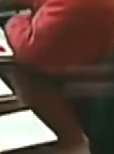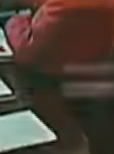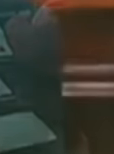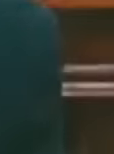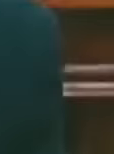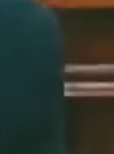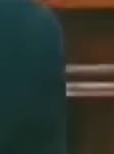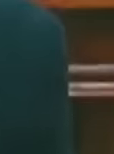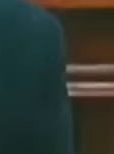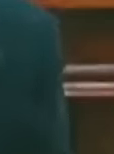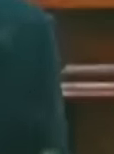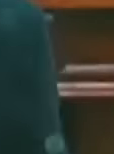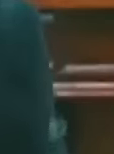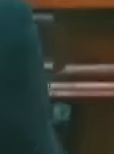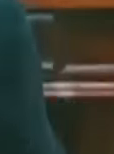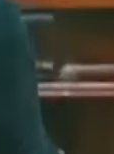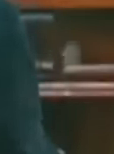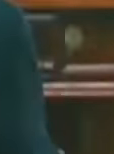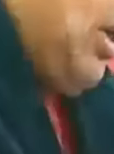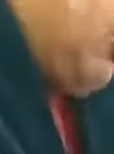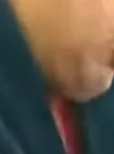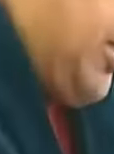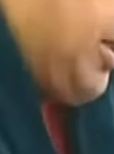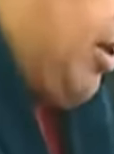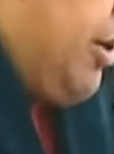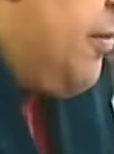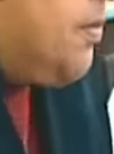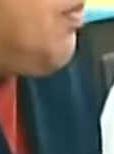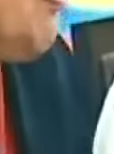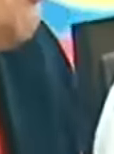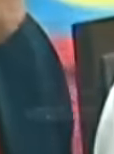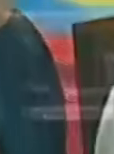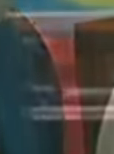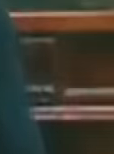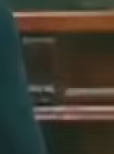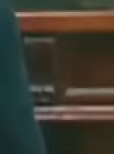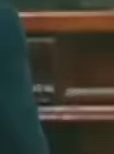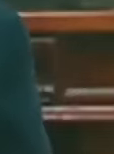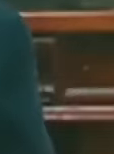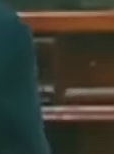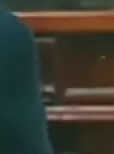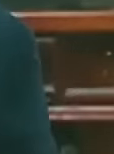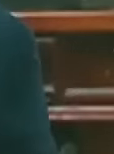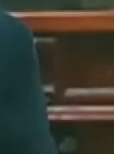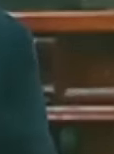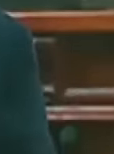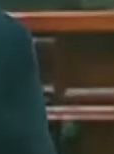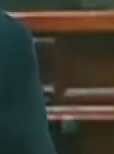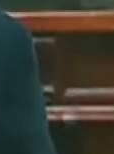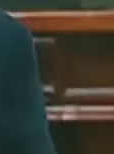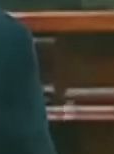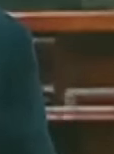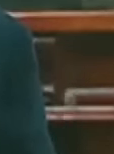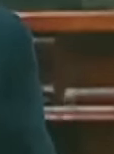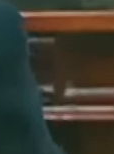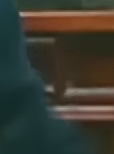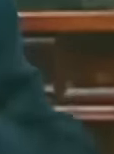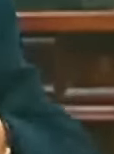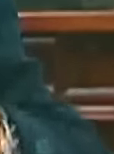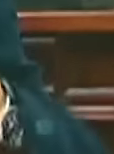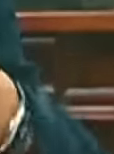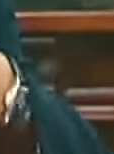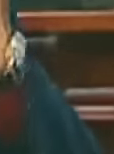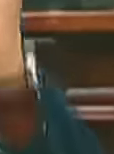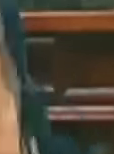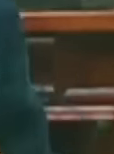nada, comuna o nada. Autocrítica, ¿ves? Pero es para rectificar, no